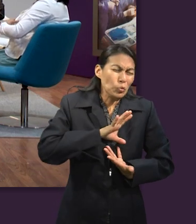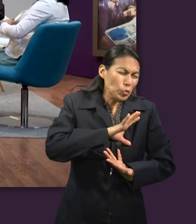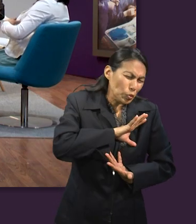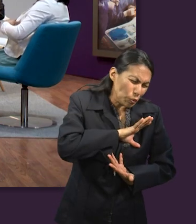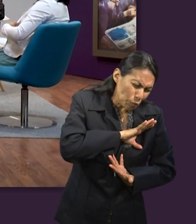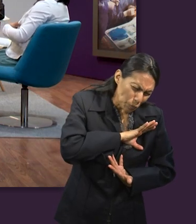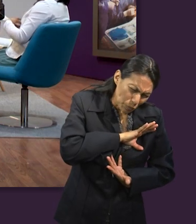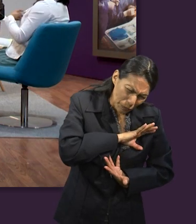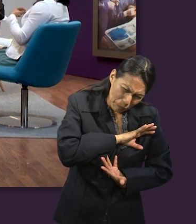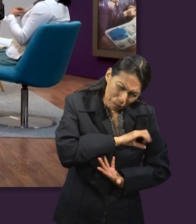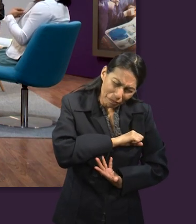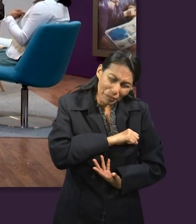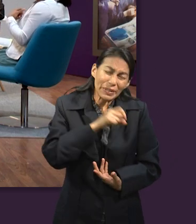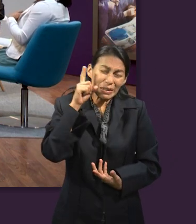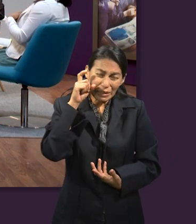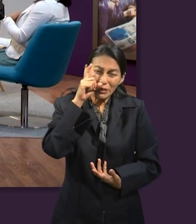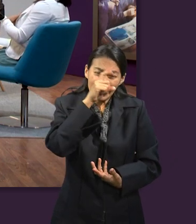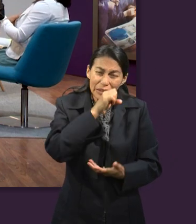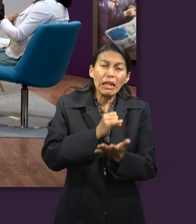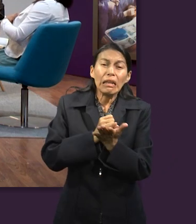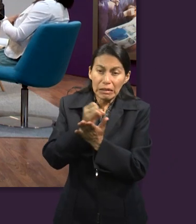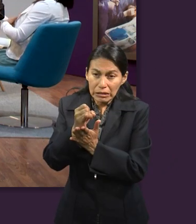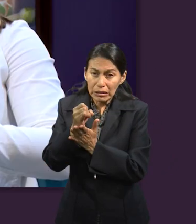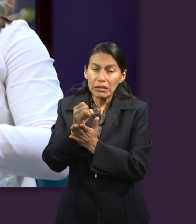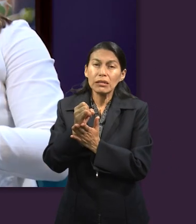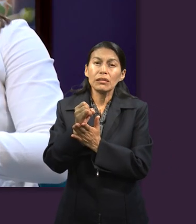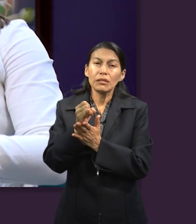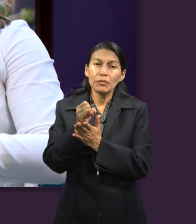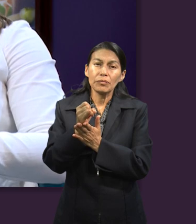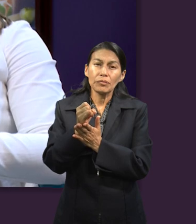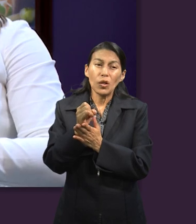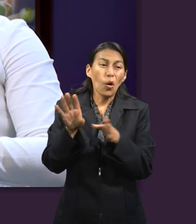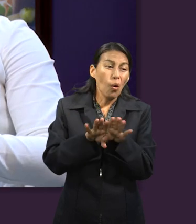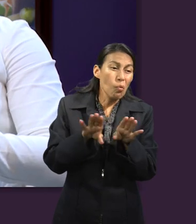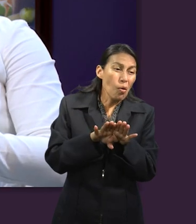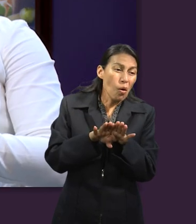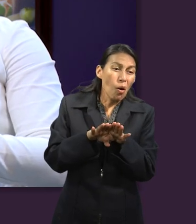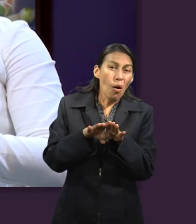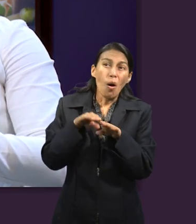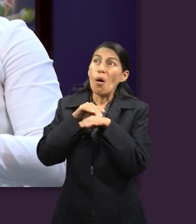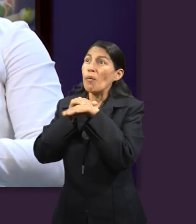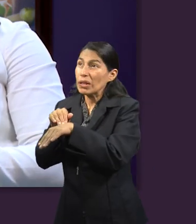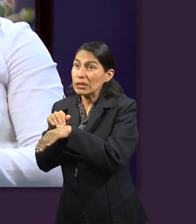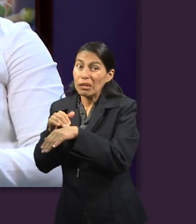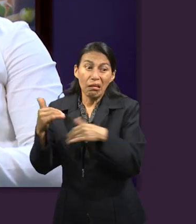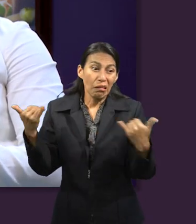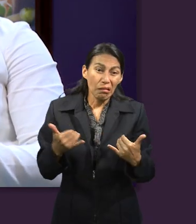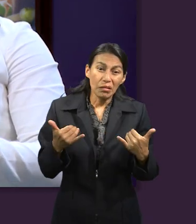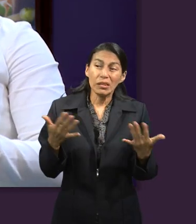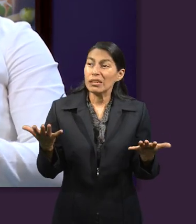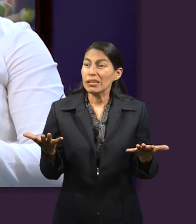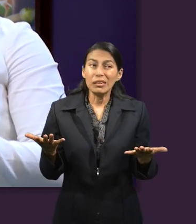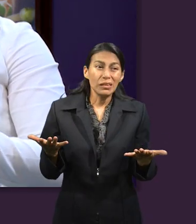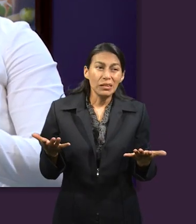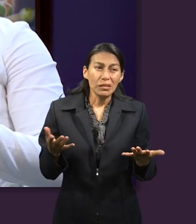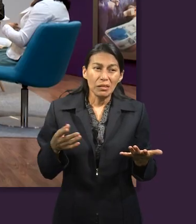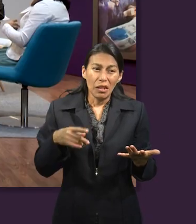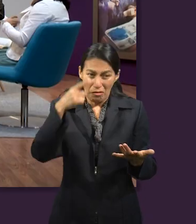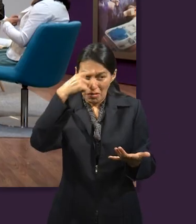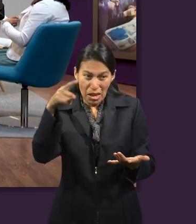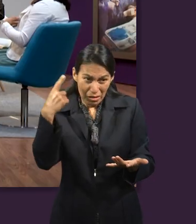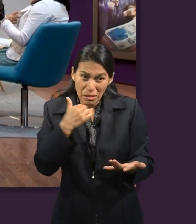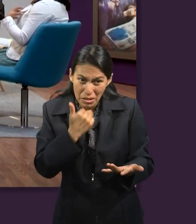duda alguna fue doloroso y complicado tomar la decisión de obedecer a dios no fue nada fácil